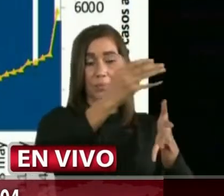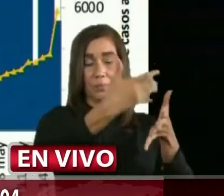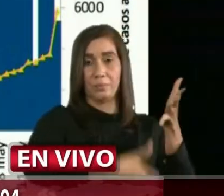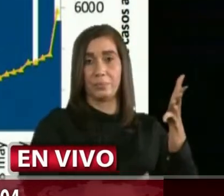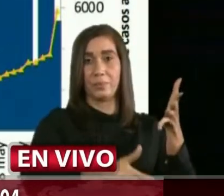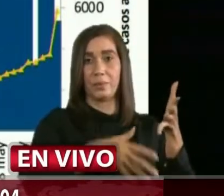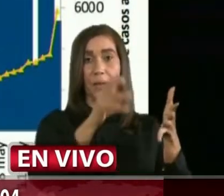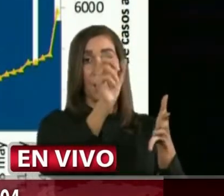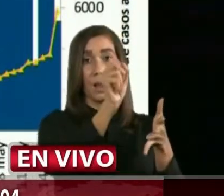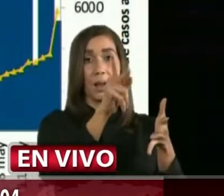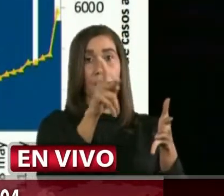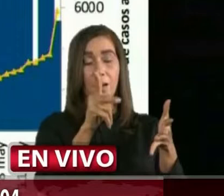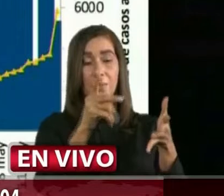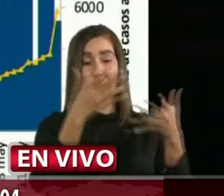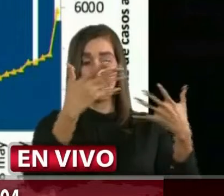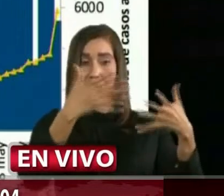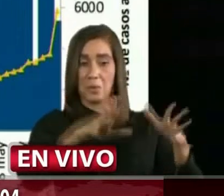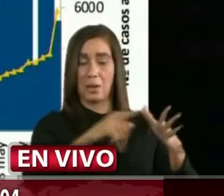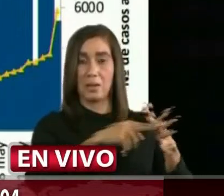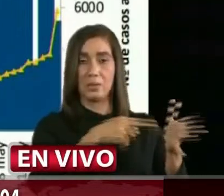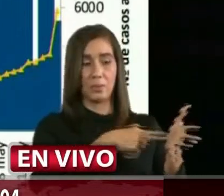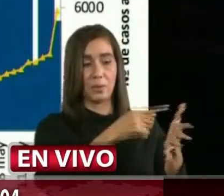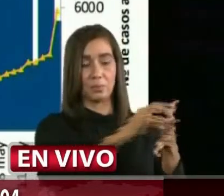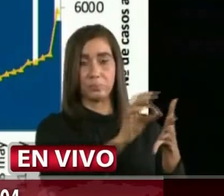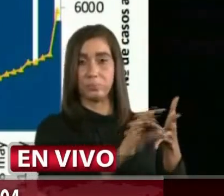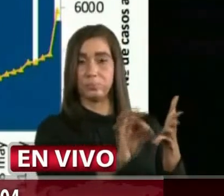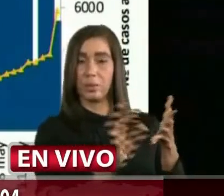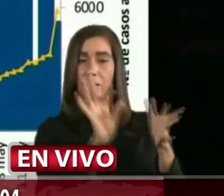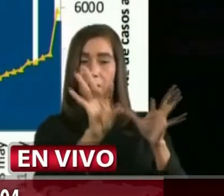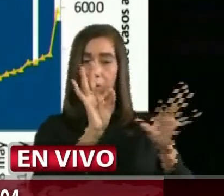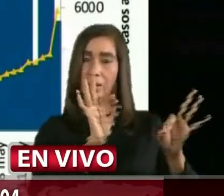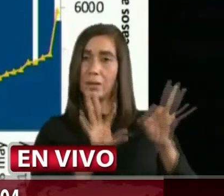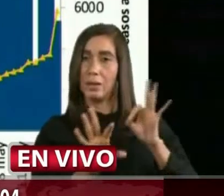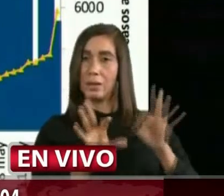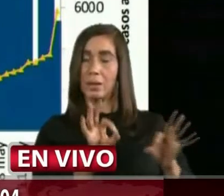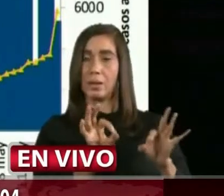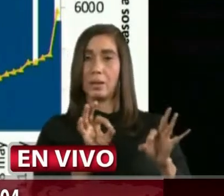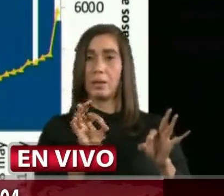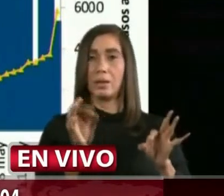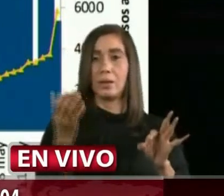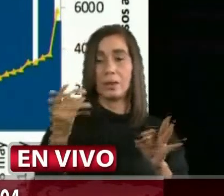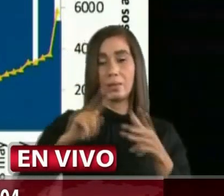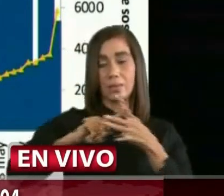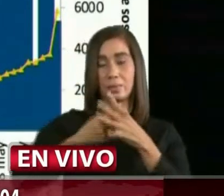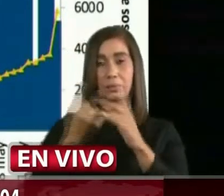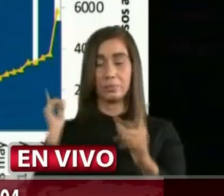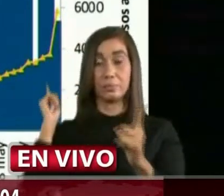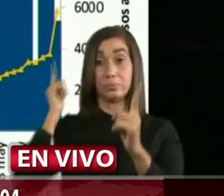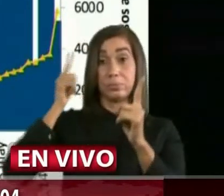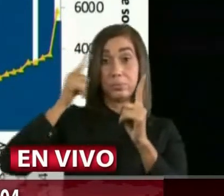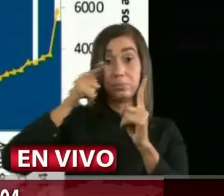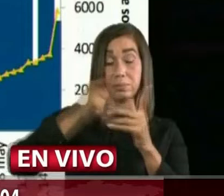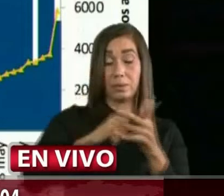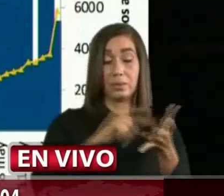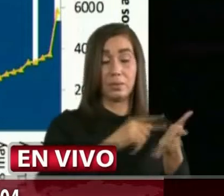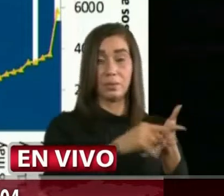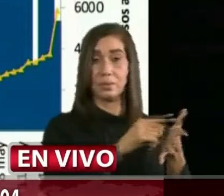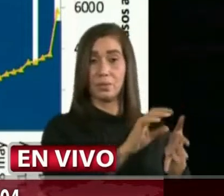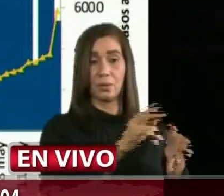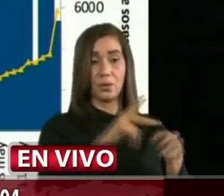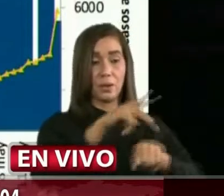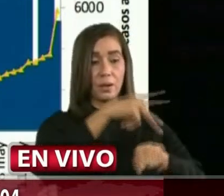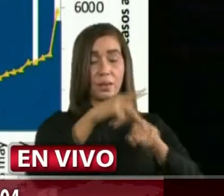los casos ya resueltos, de los mapas de contactos que tenían desde el inicio registrado las